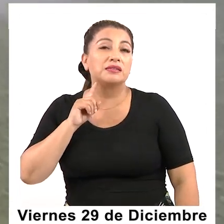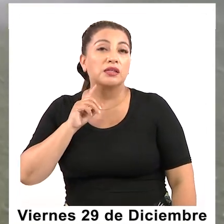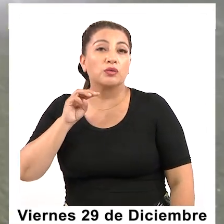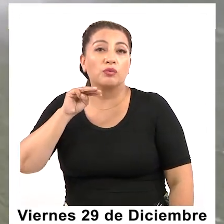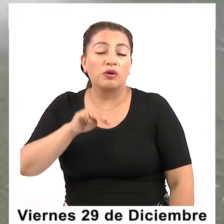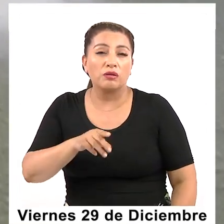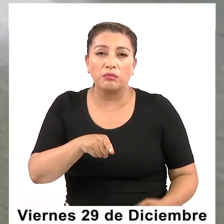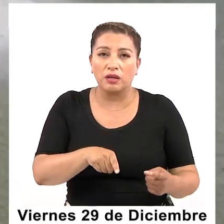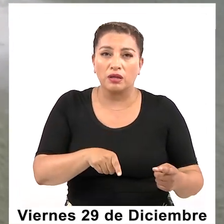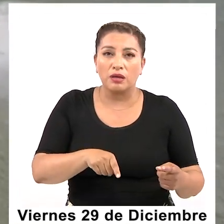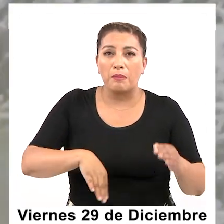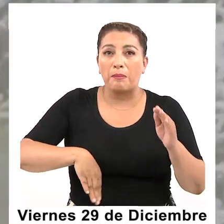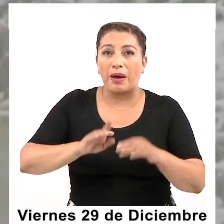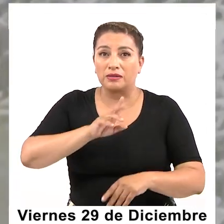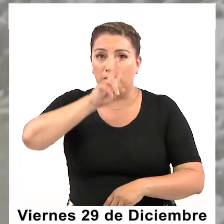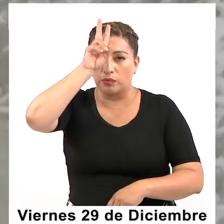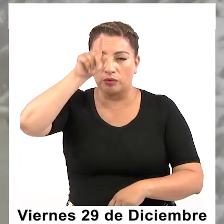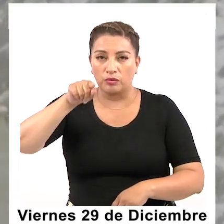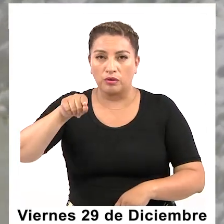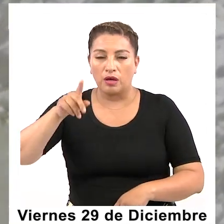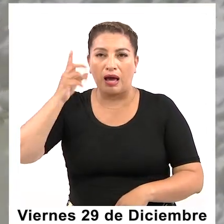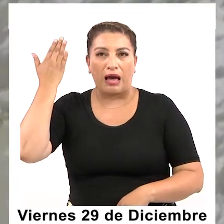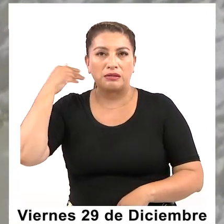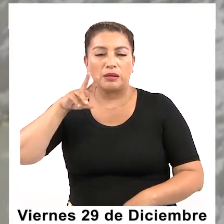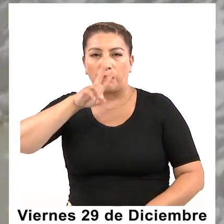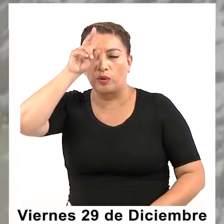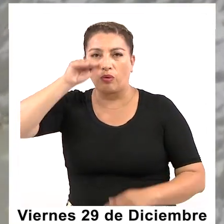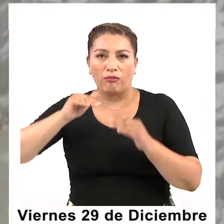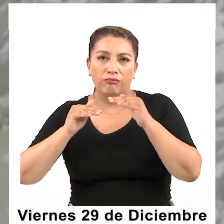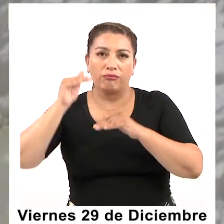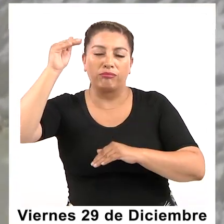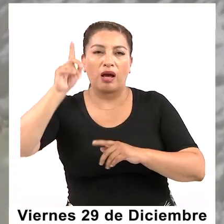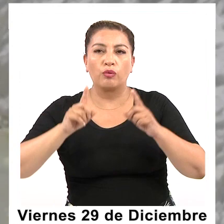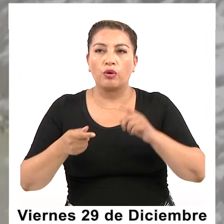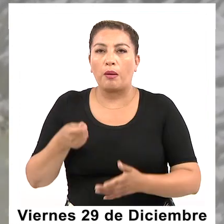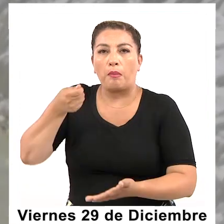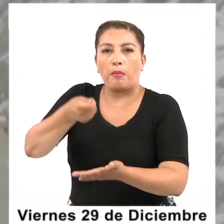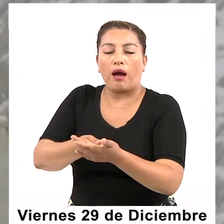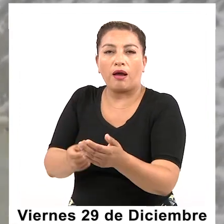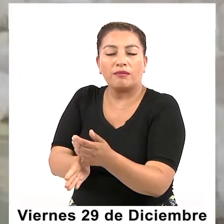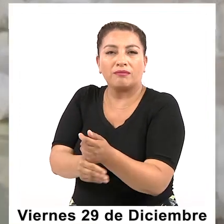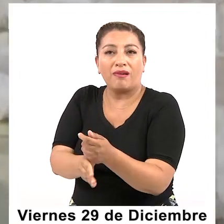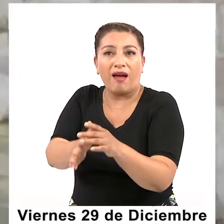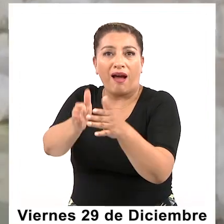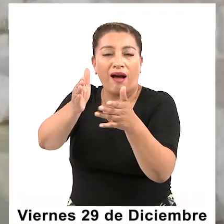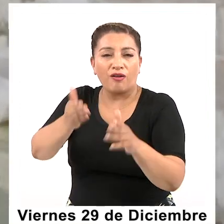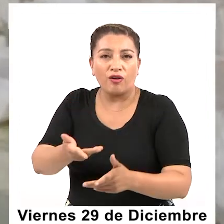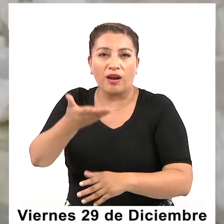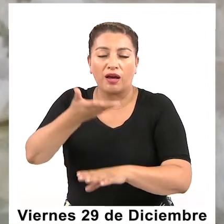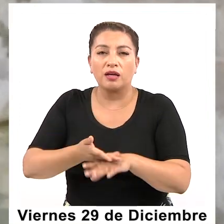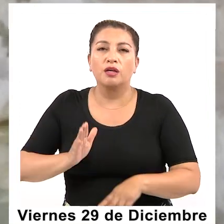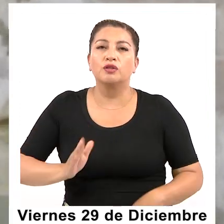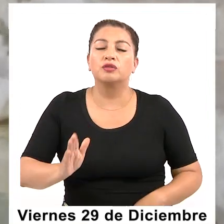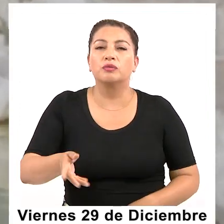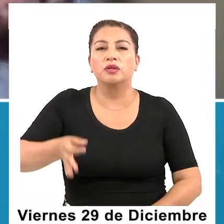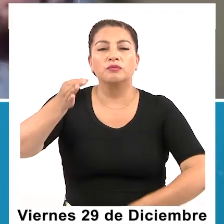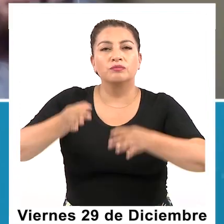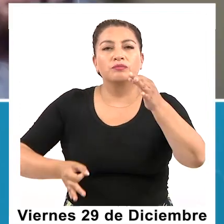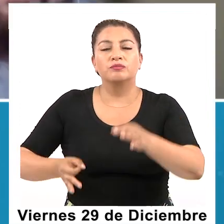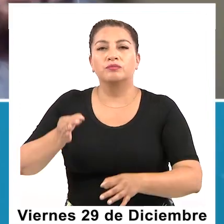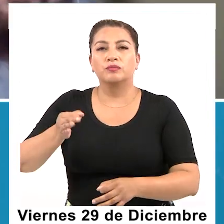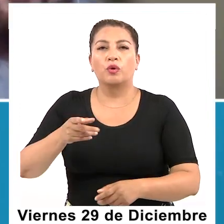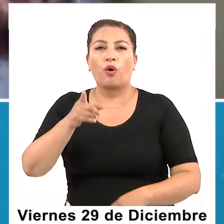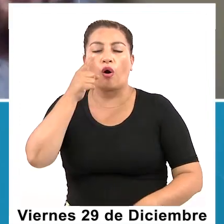Lerú. Ponce Lerú era la cabeza. Pero al final, quienes pagaron coimas, es más, hasta el día de hoy está vigente el juicio contra Pablo